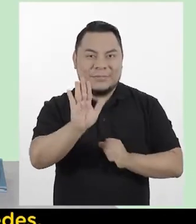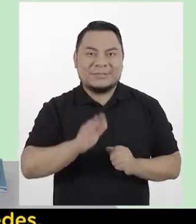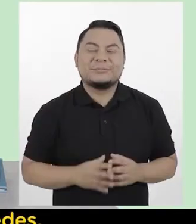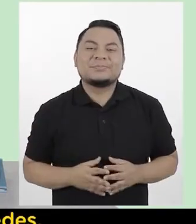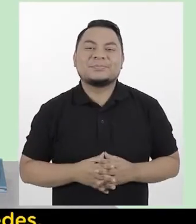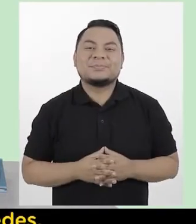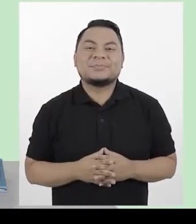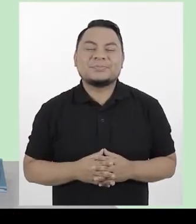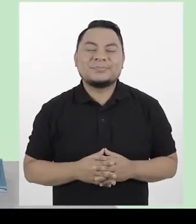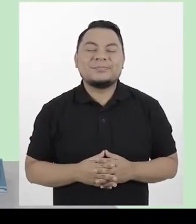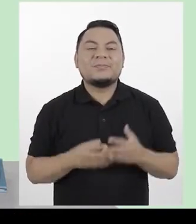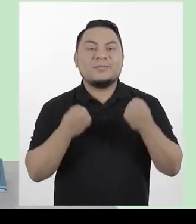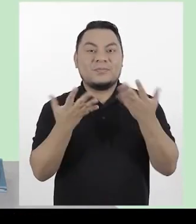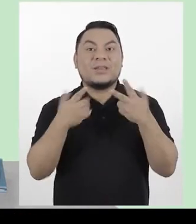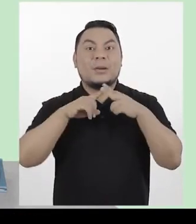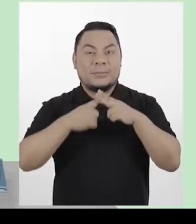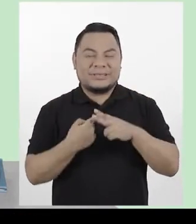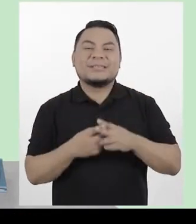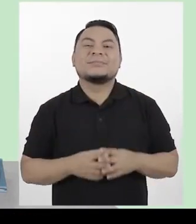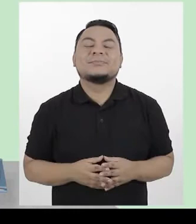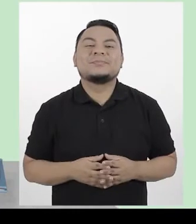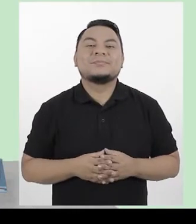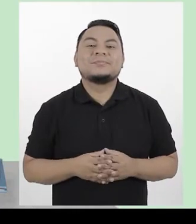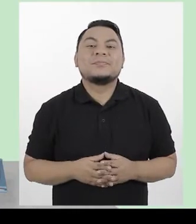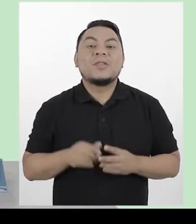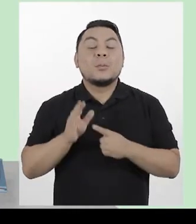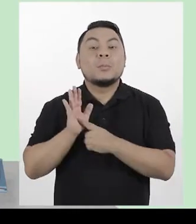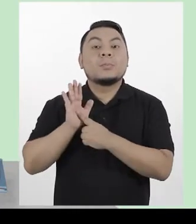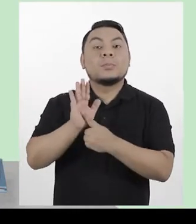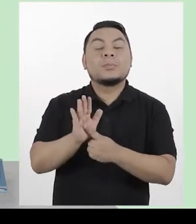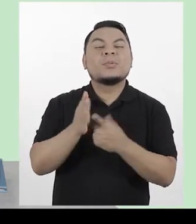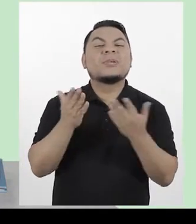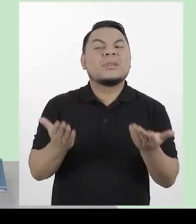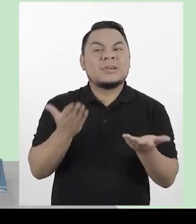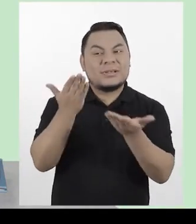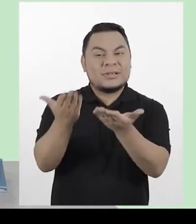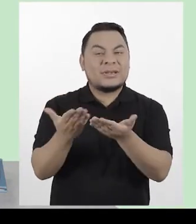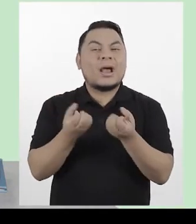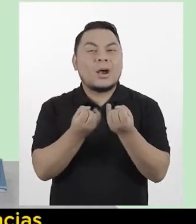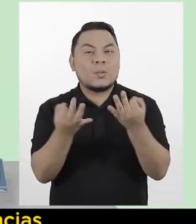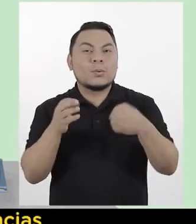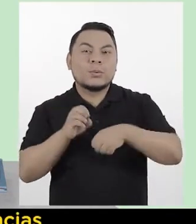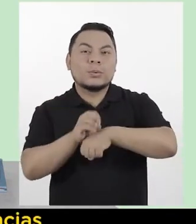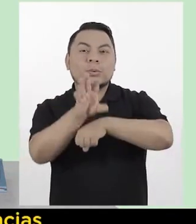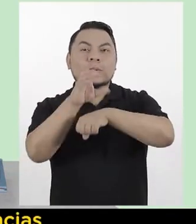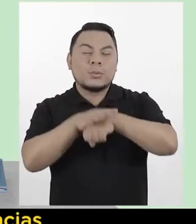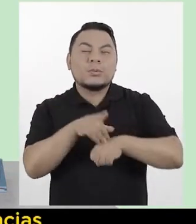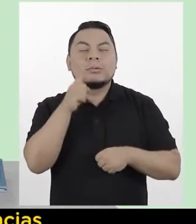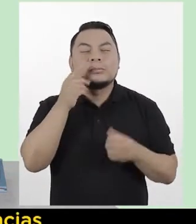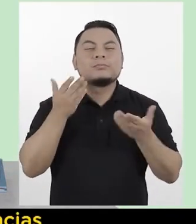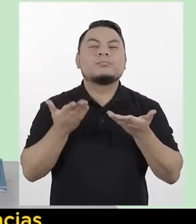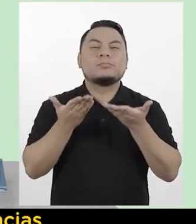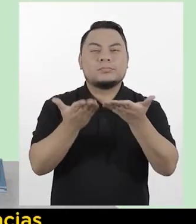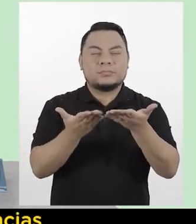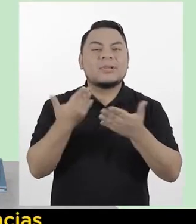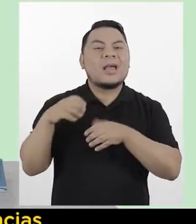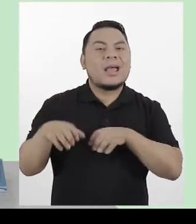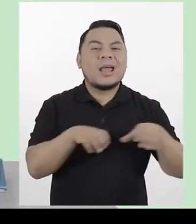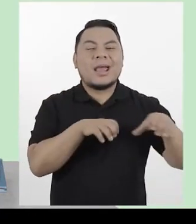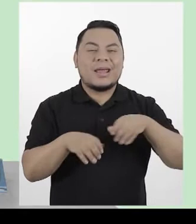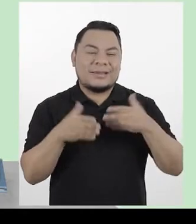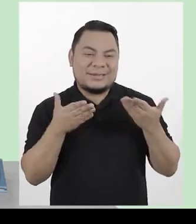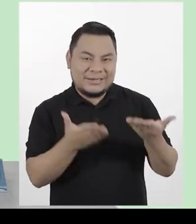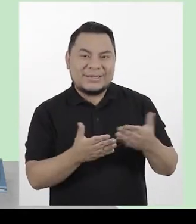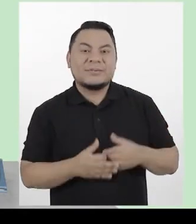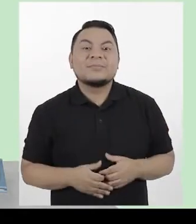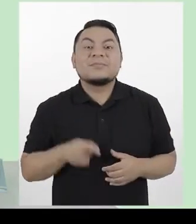ustedes. Bien, es momento de empezar. Les presentaré a continuación algunas recomendaciones y sugerencias